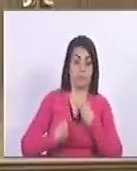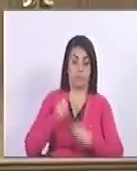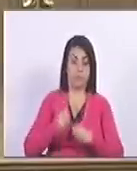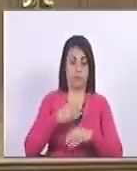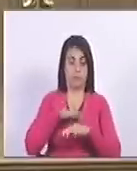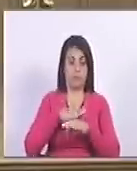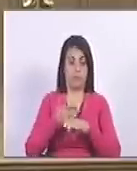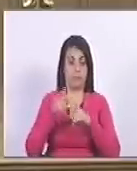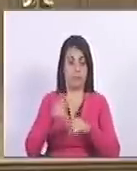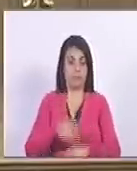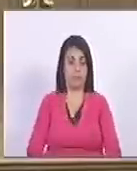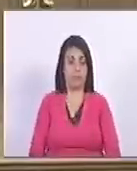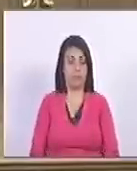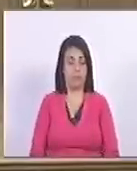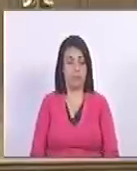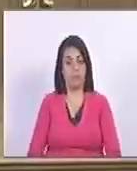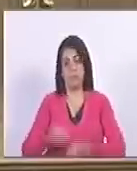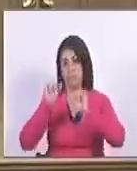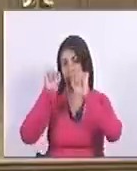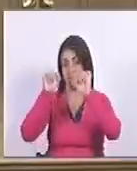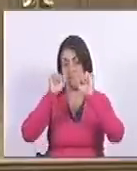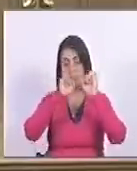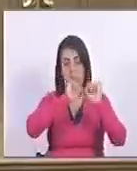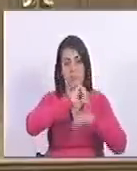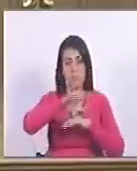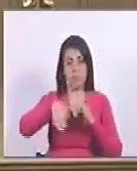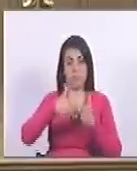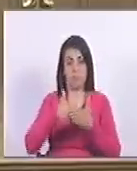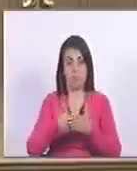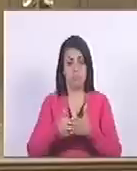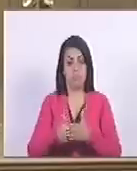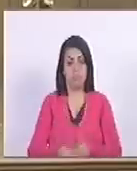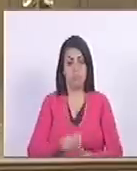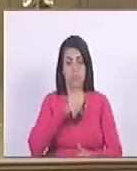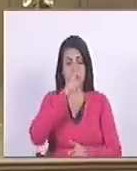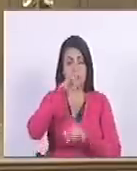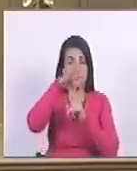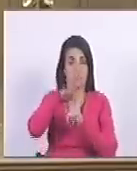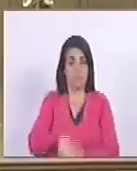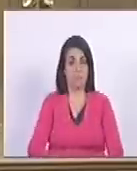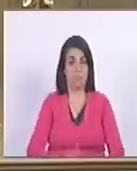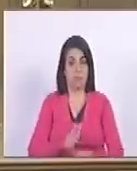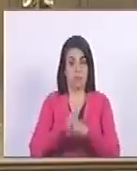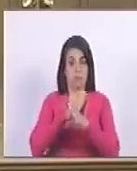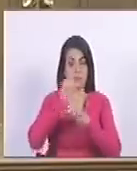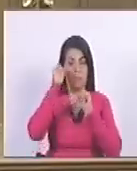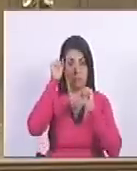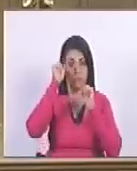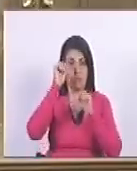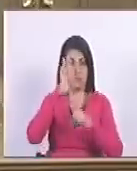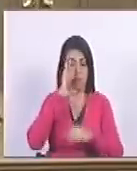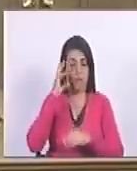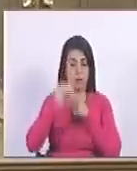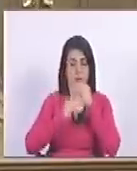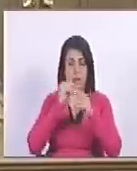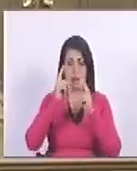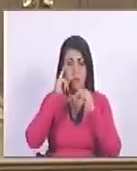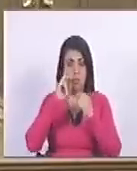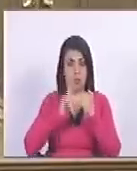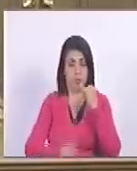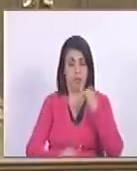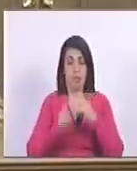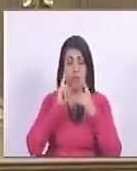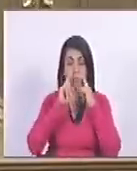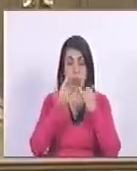preocupados y condenando la brutal represión contra las manifestaciones en Francia que hemos visto